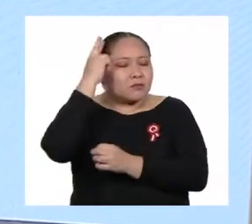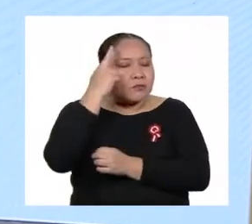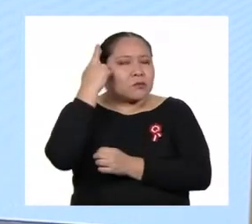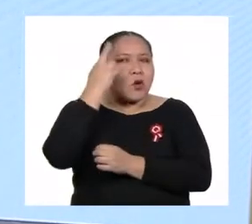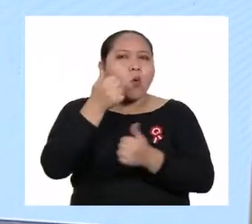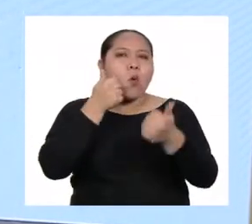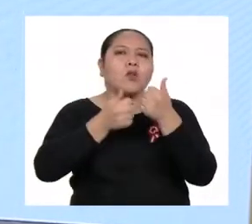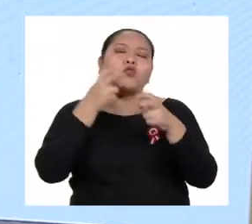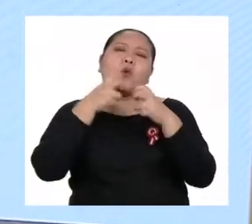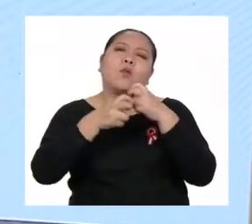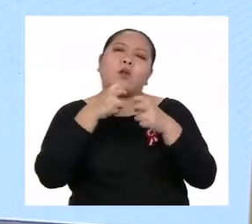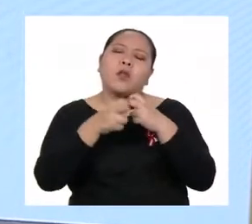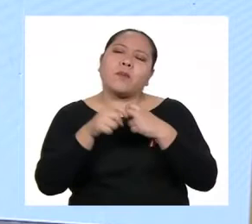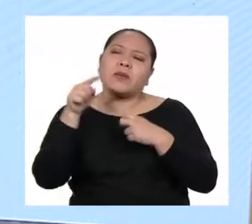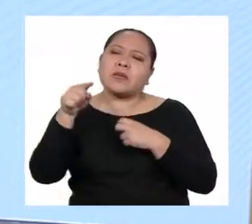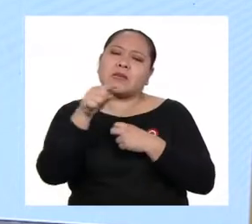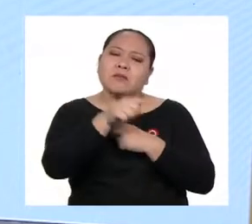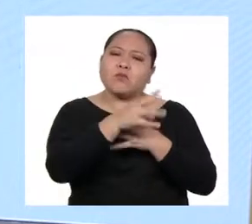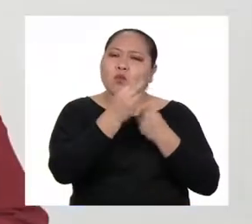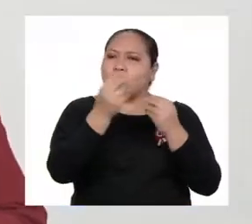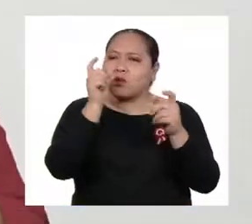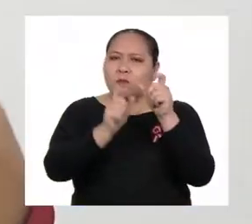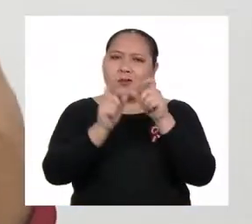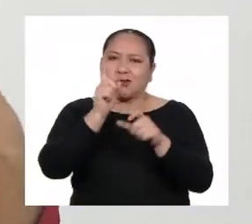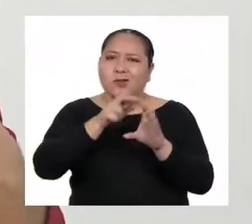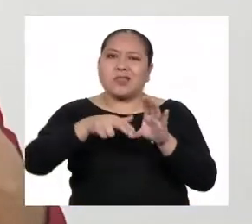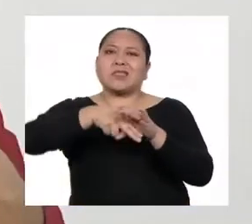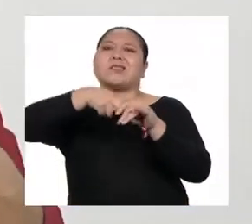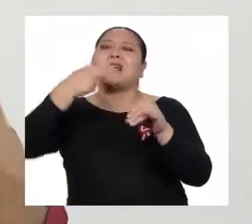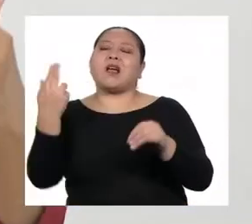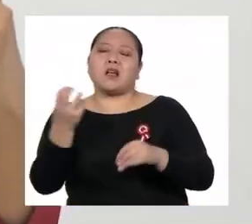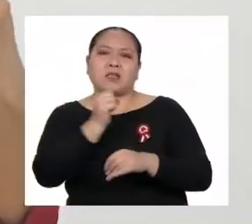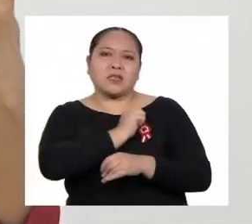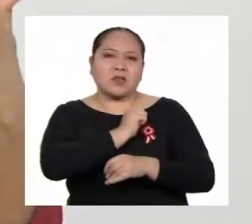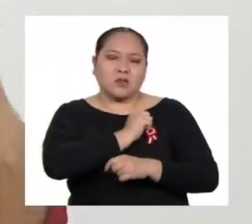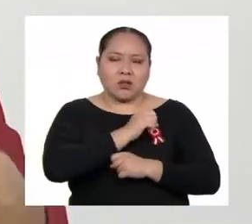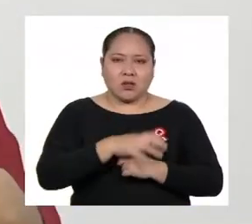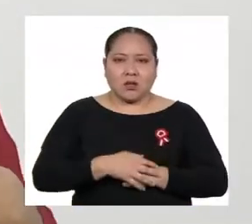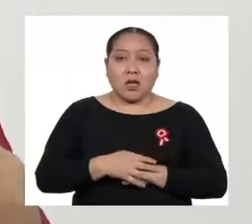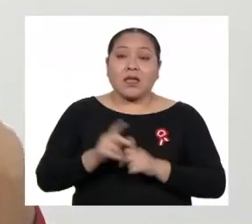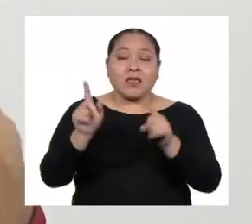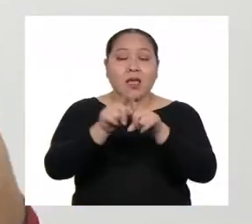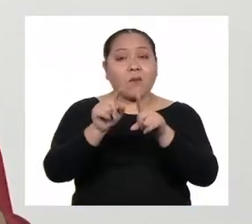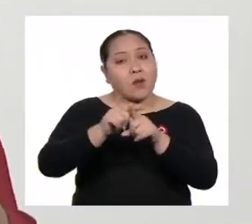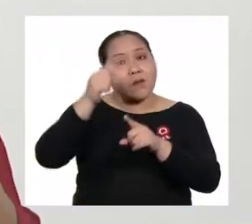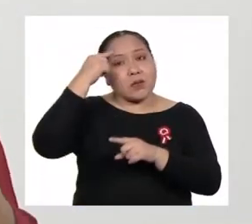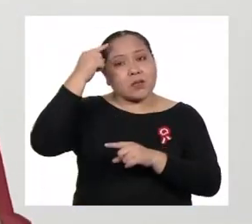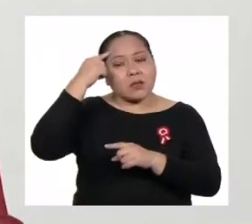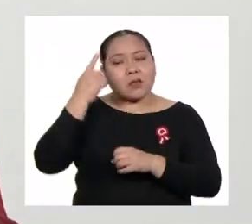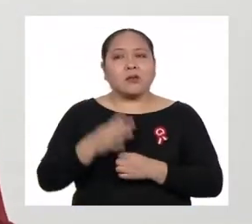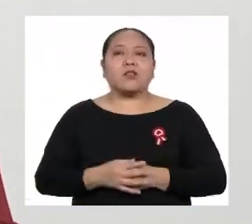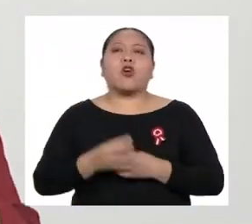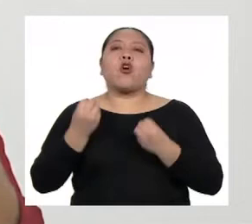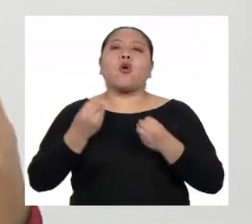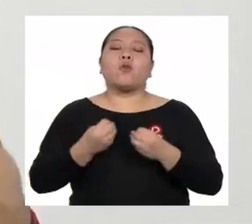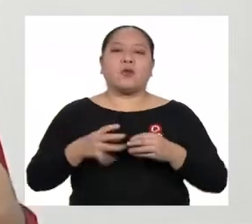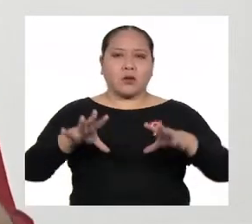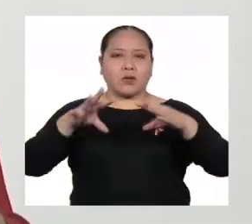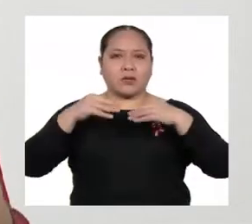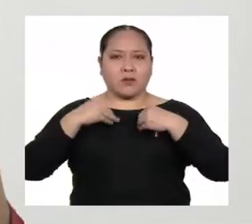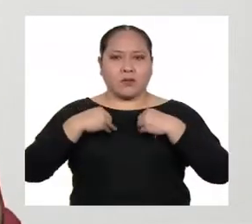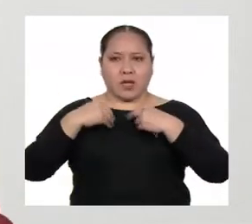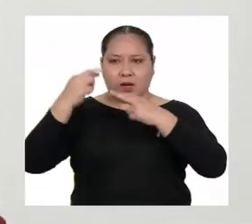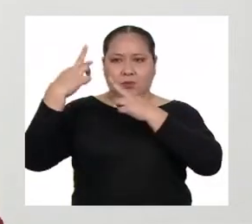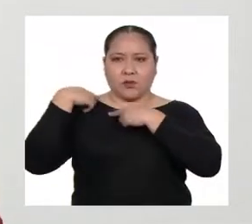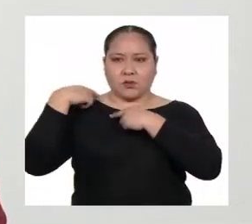que muchas personas terminen la secundaria. Y sobre todo, pensar en formas de comprometernos todos,